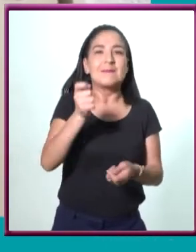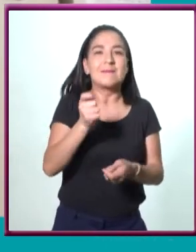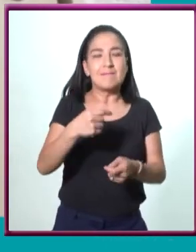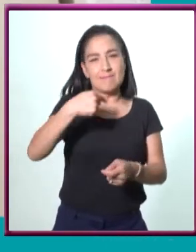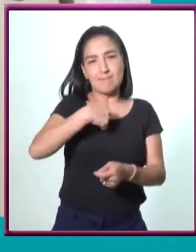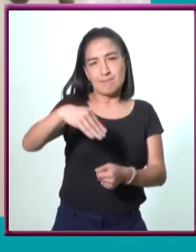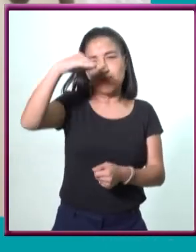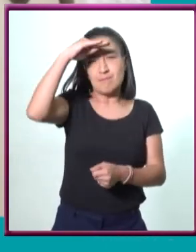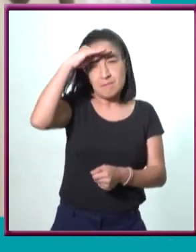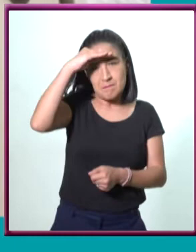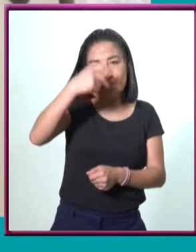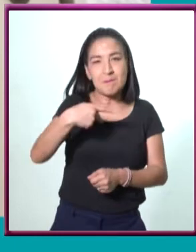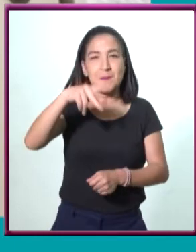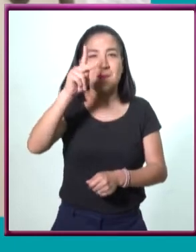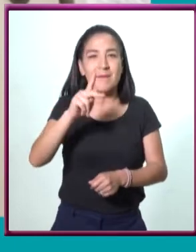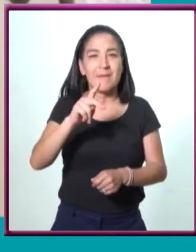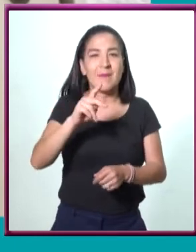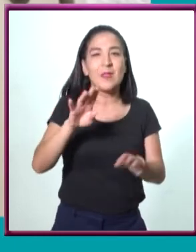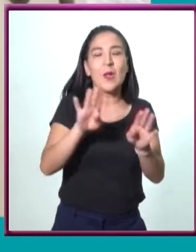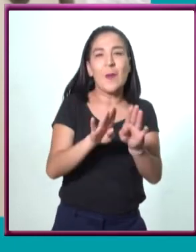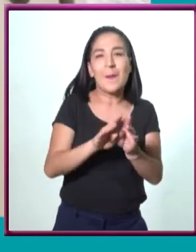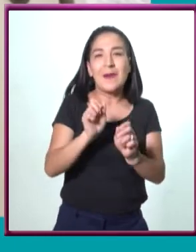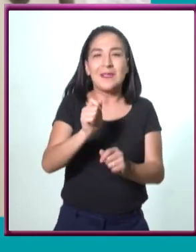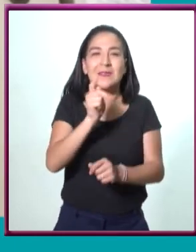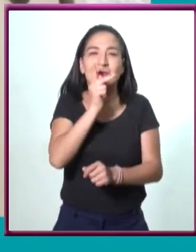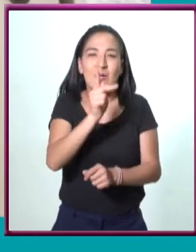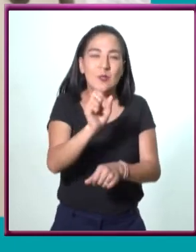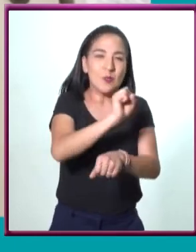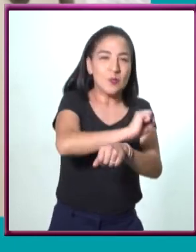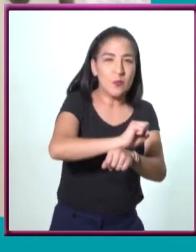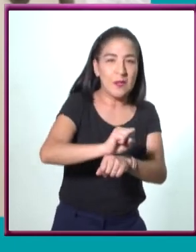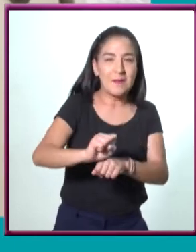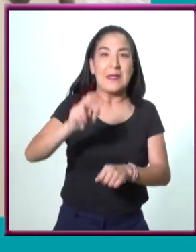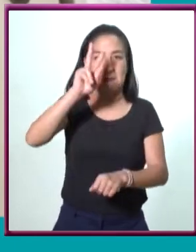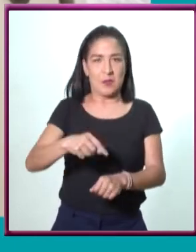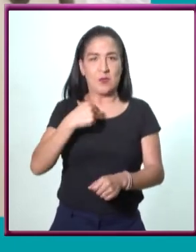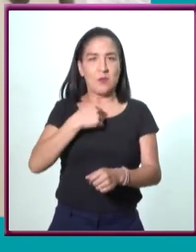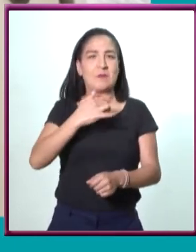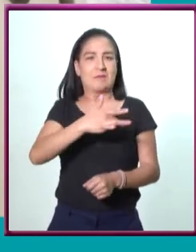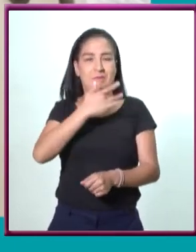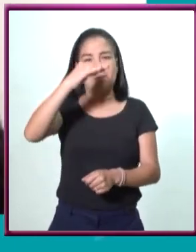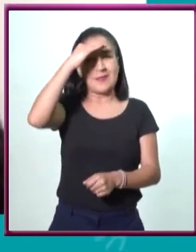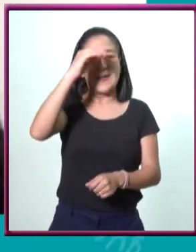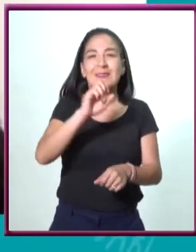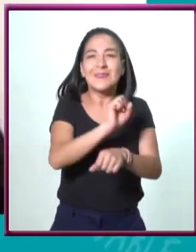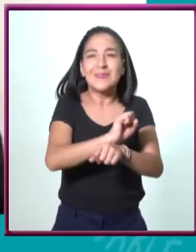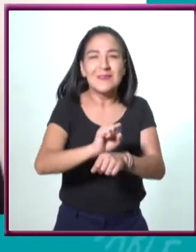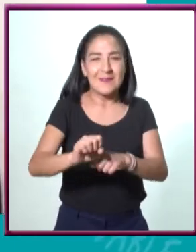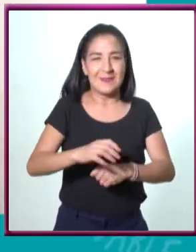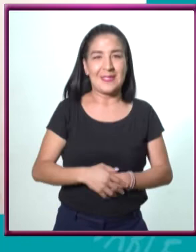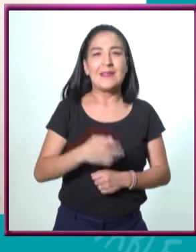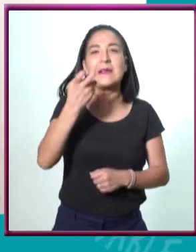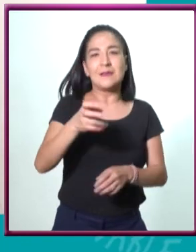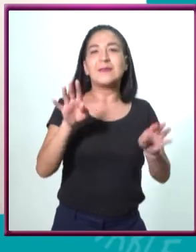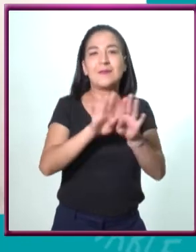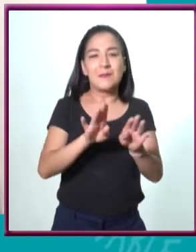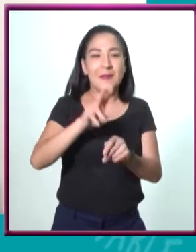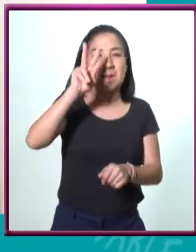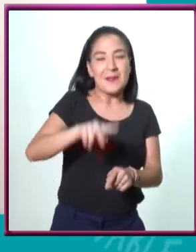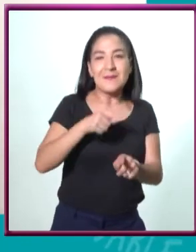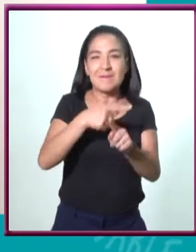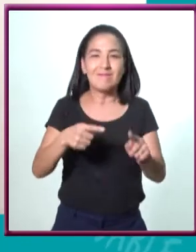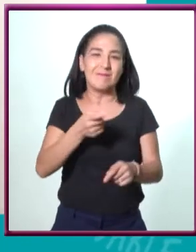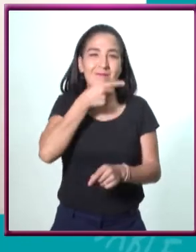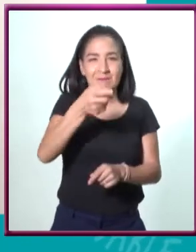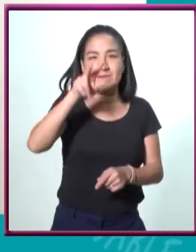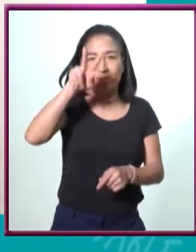que lo que pienso, pero diciéndolo suave, no tal cual como realmente lo pienso. Bueno, una verdad a medias es cuando no